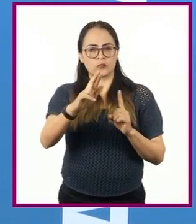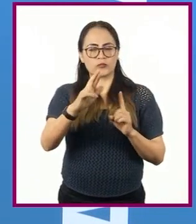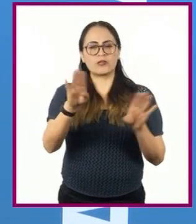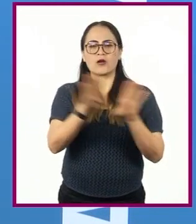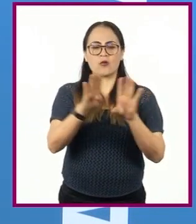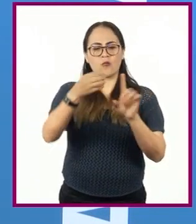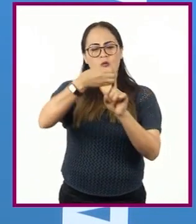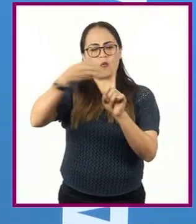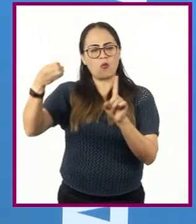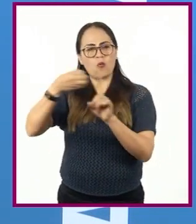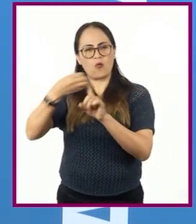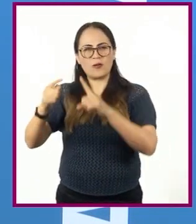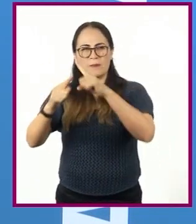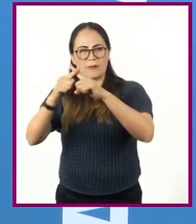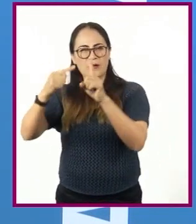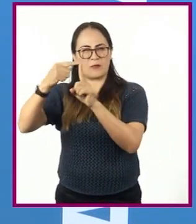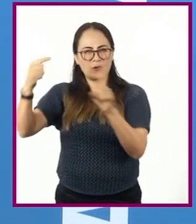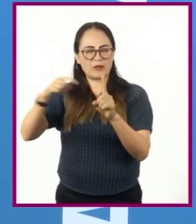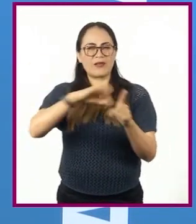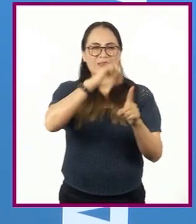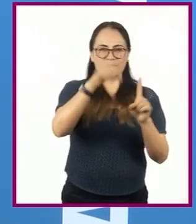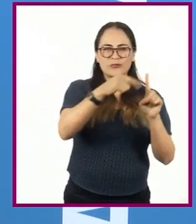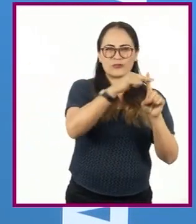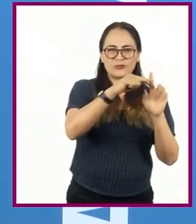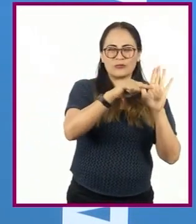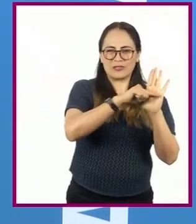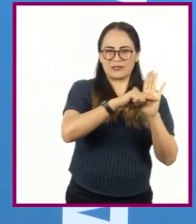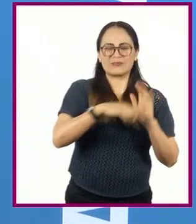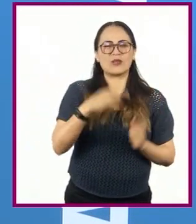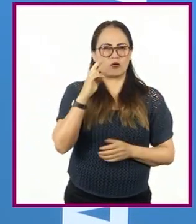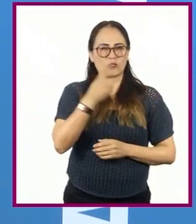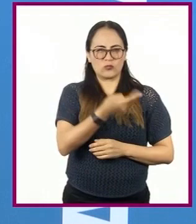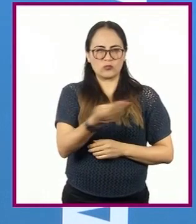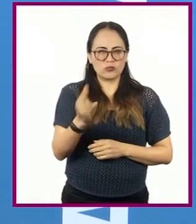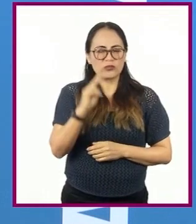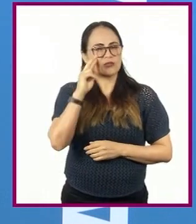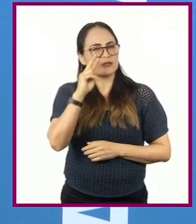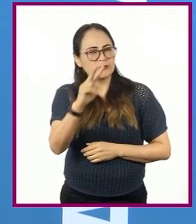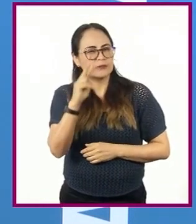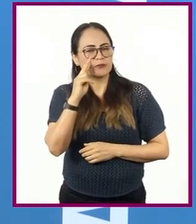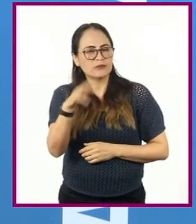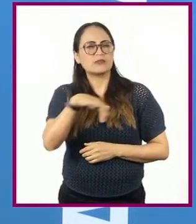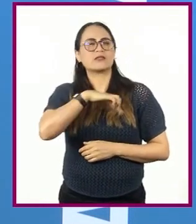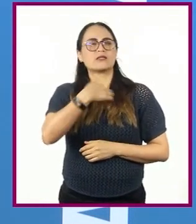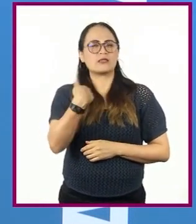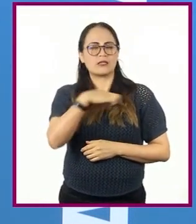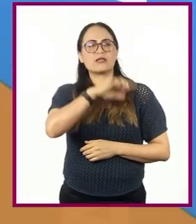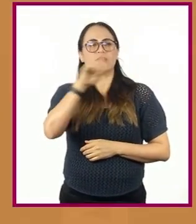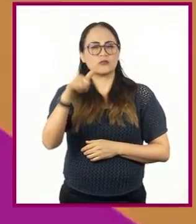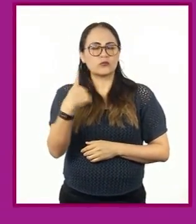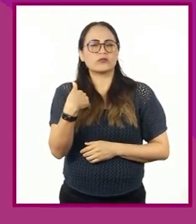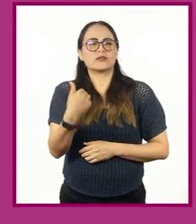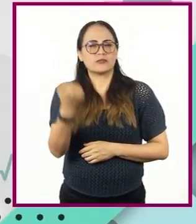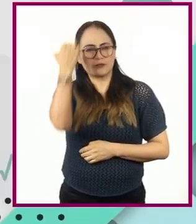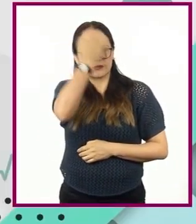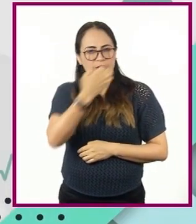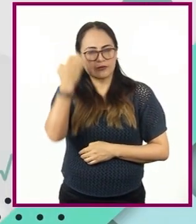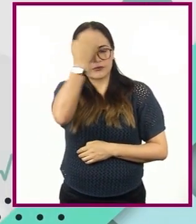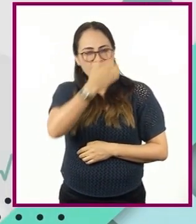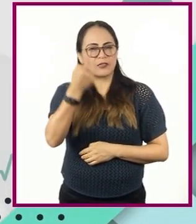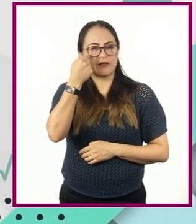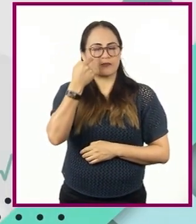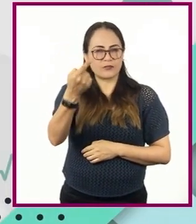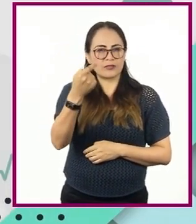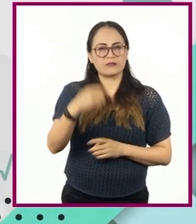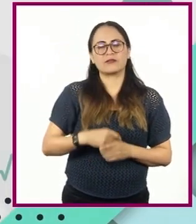de operaciones. Pongan atención en las oraciones, analícenlas y tomen nota. Observemos que la familia